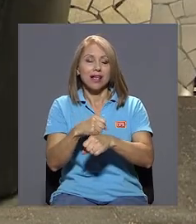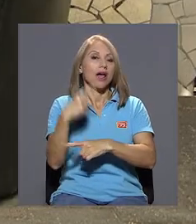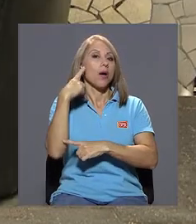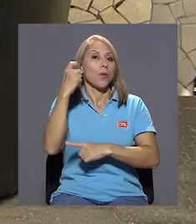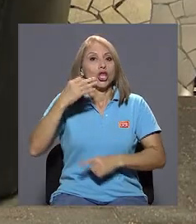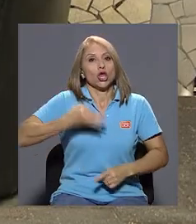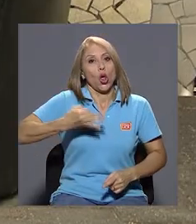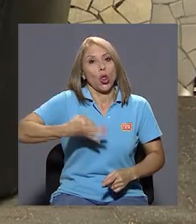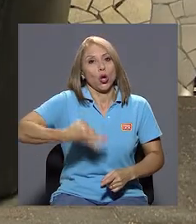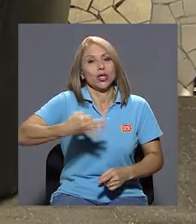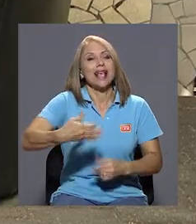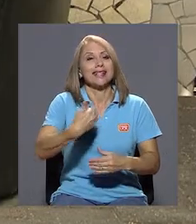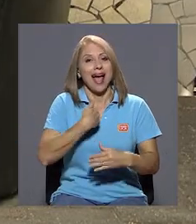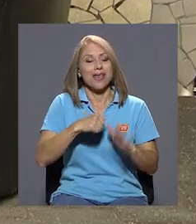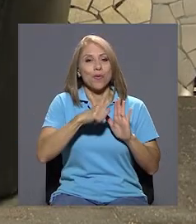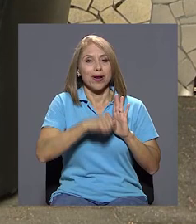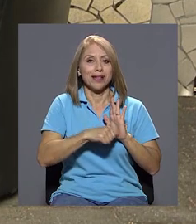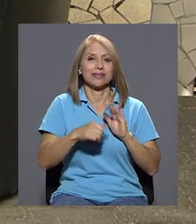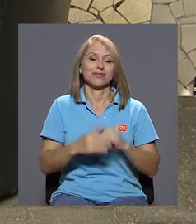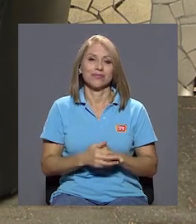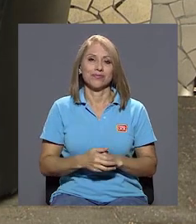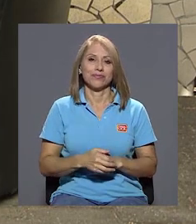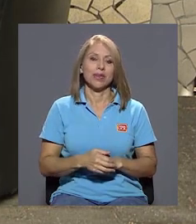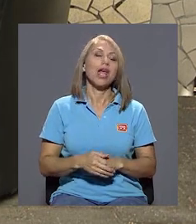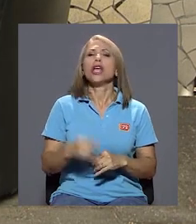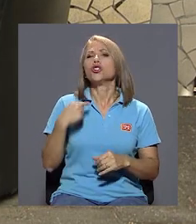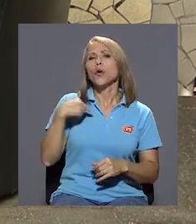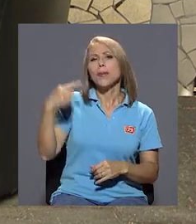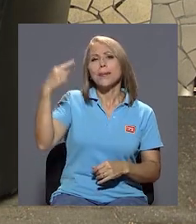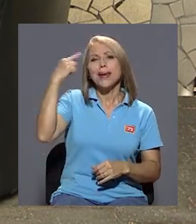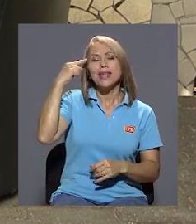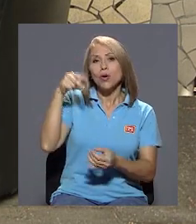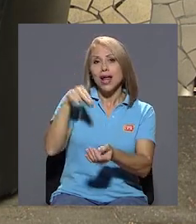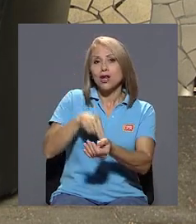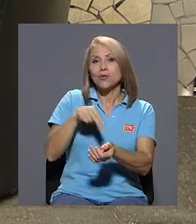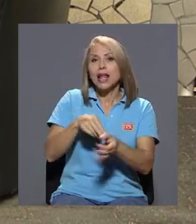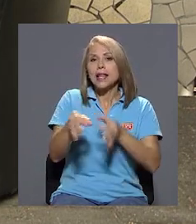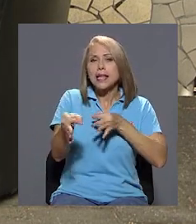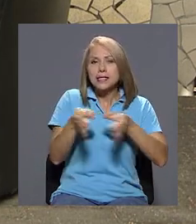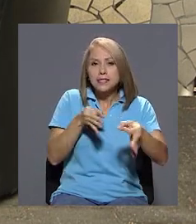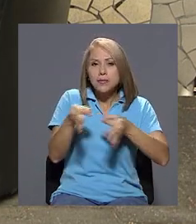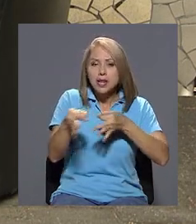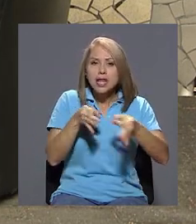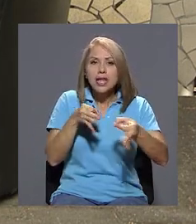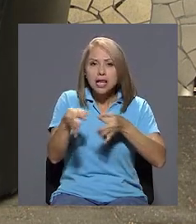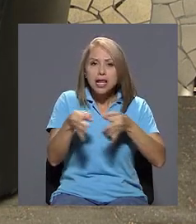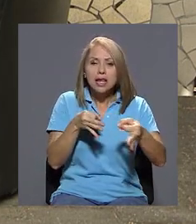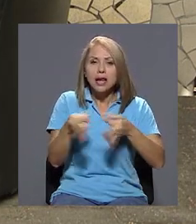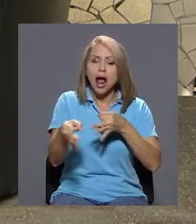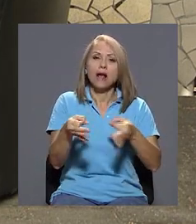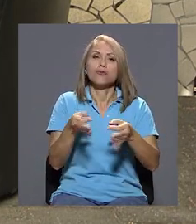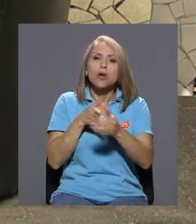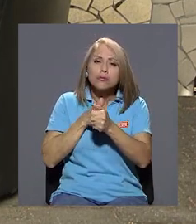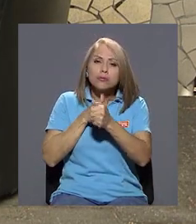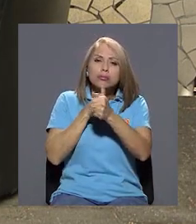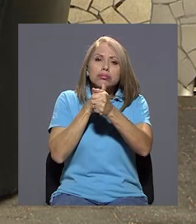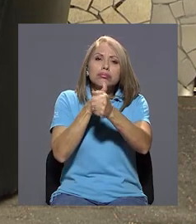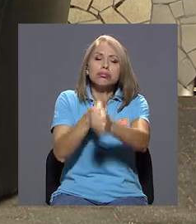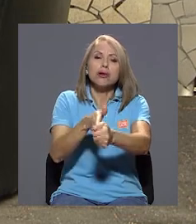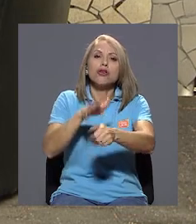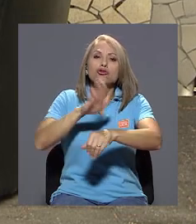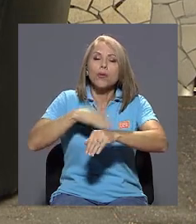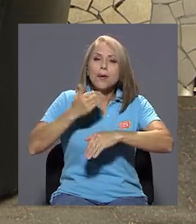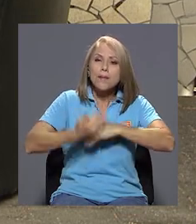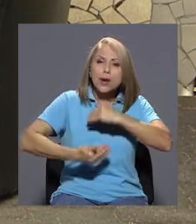tema. Porque como te dije, todos los días se operan. En el hospital, a ver, me imagino que ellos sí explican, ¿verdad? Que sí dan cierta